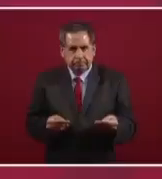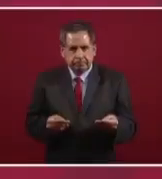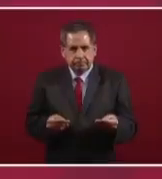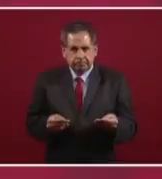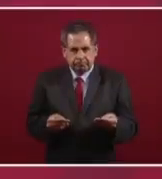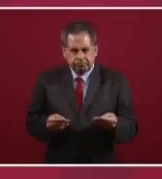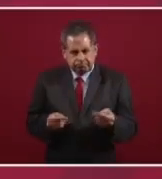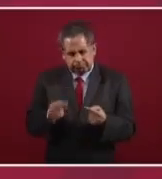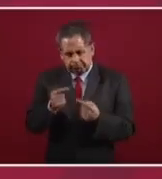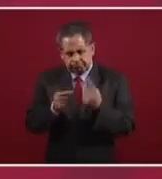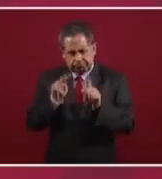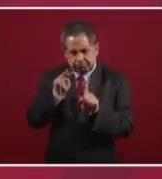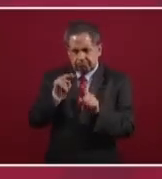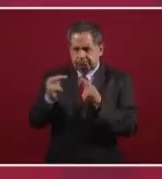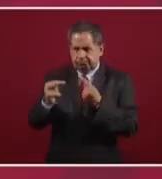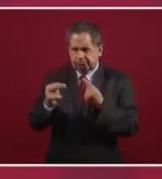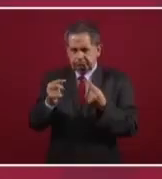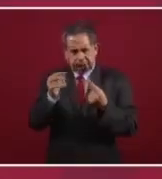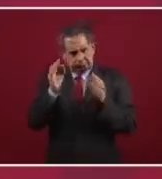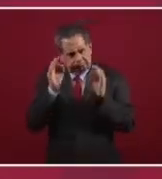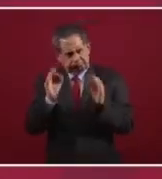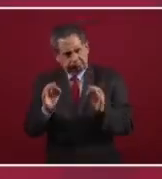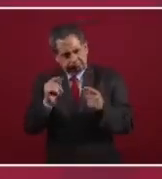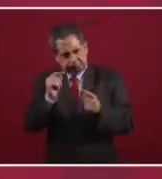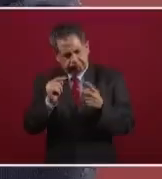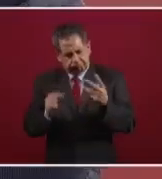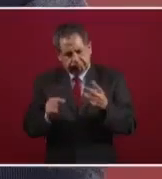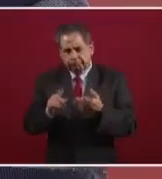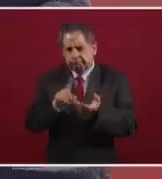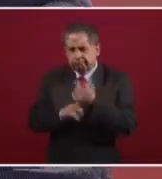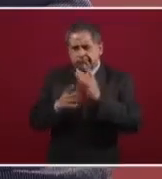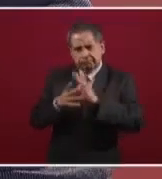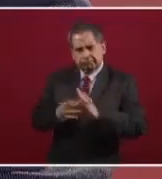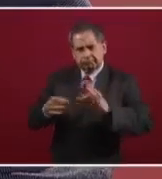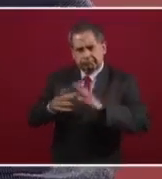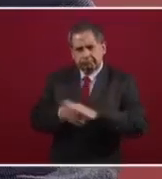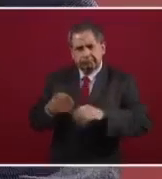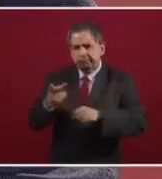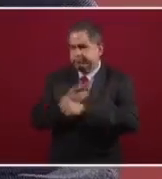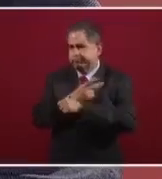con mucha objetividad sobre el fracaso